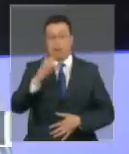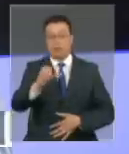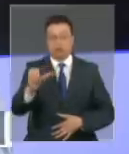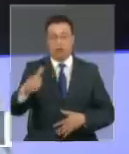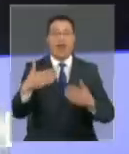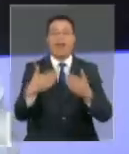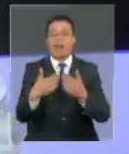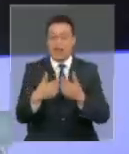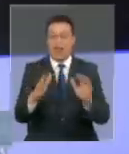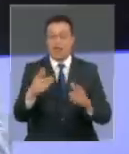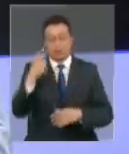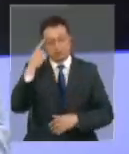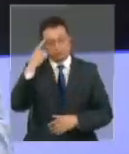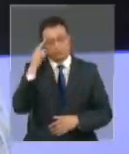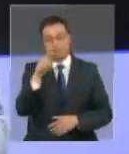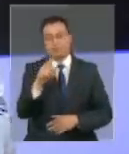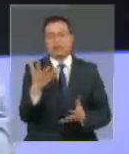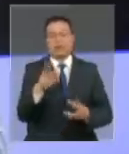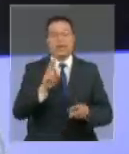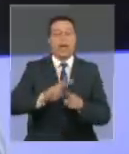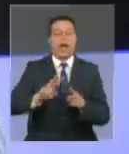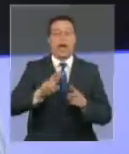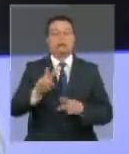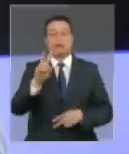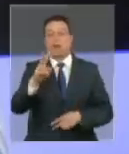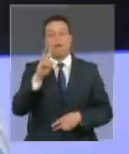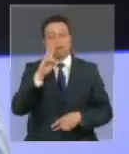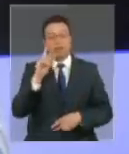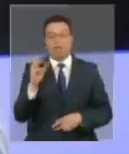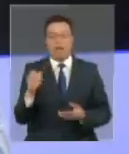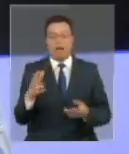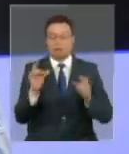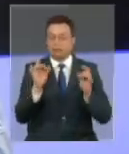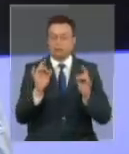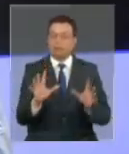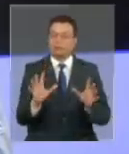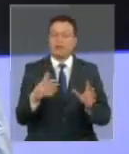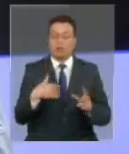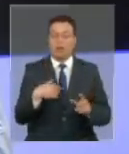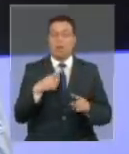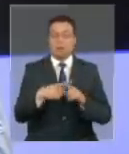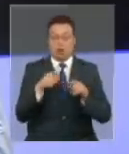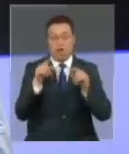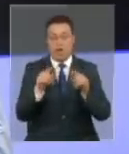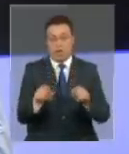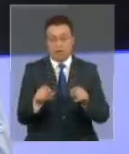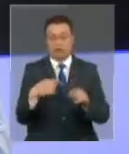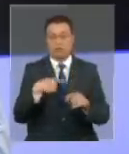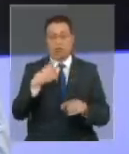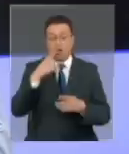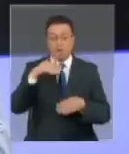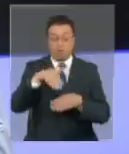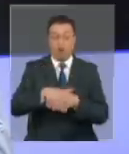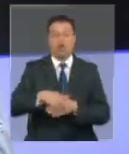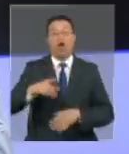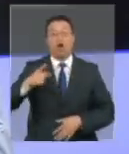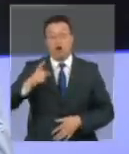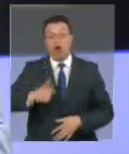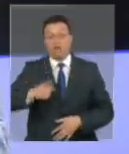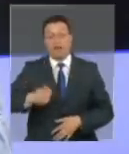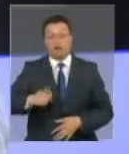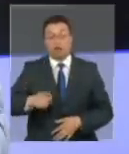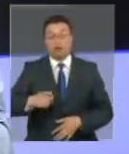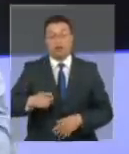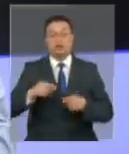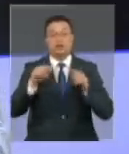tengan libertad de decidir qué es lo que hacen en la vida como concepto. Por lo tanto, el voto obligatorio,